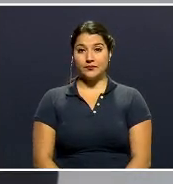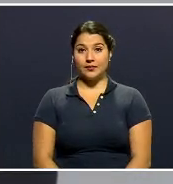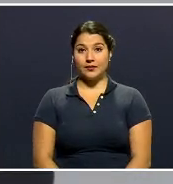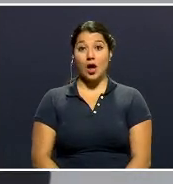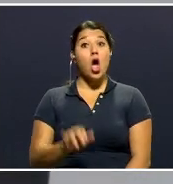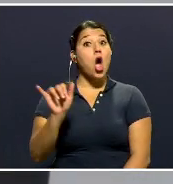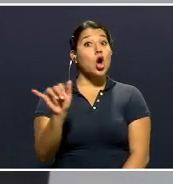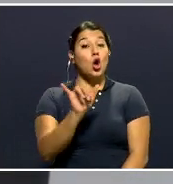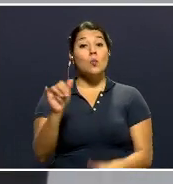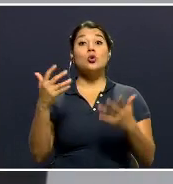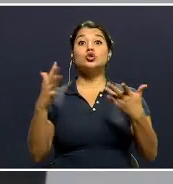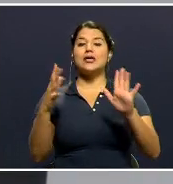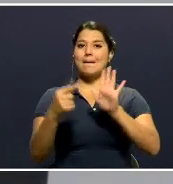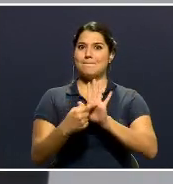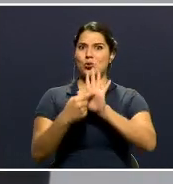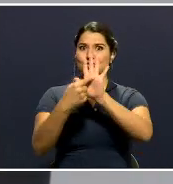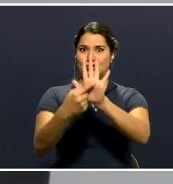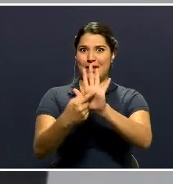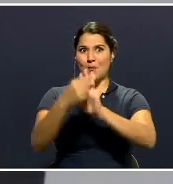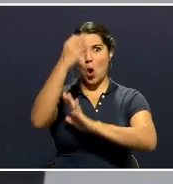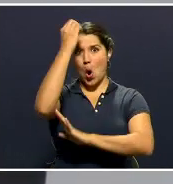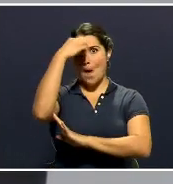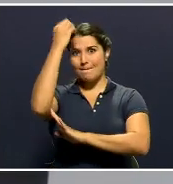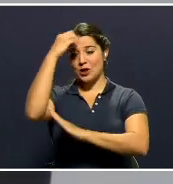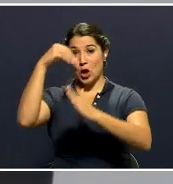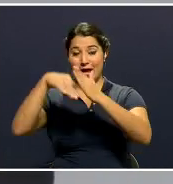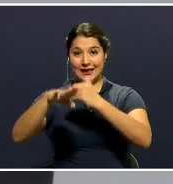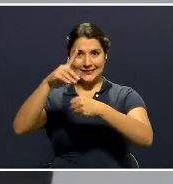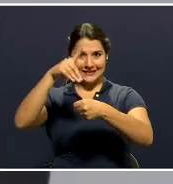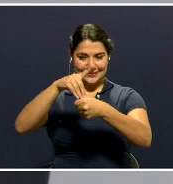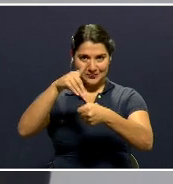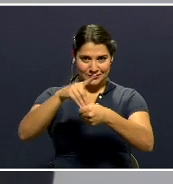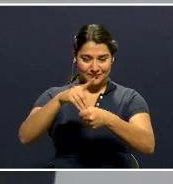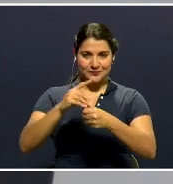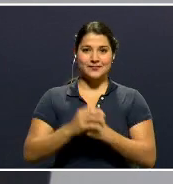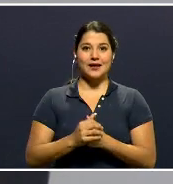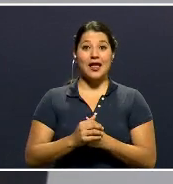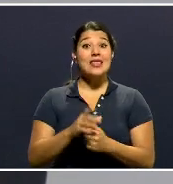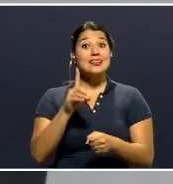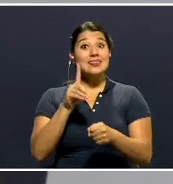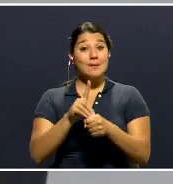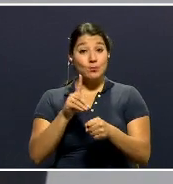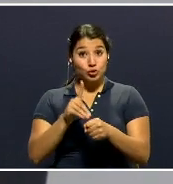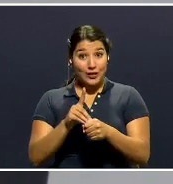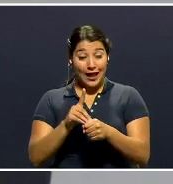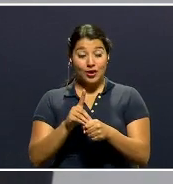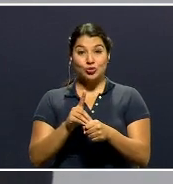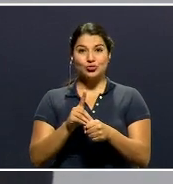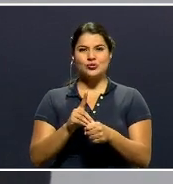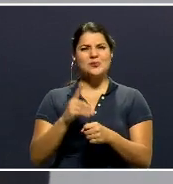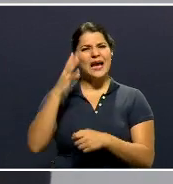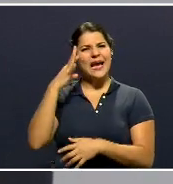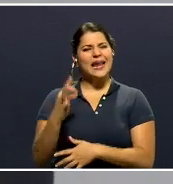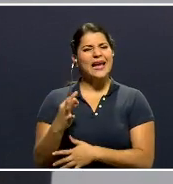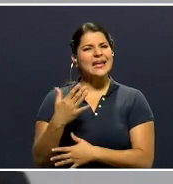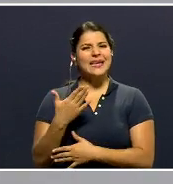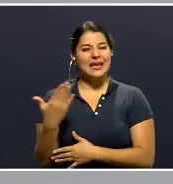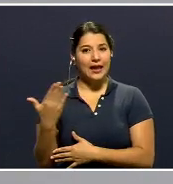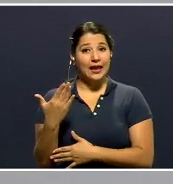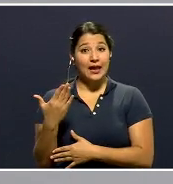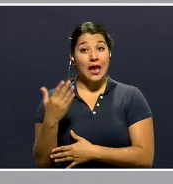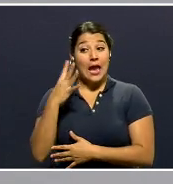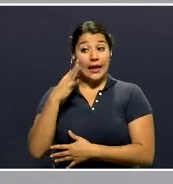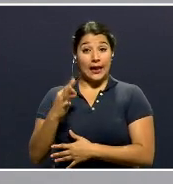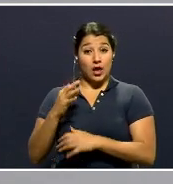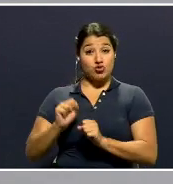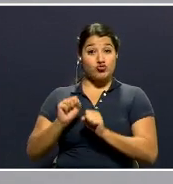Y como le mostrábamos, las reacciones en el Congreso no se han hecho esperar. Los diputados de oposición consideran que la renuncia de